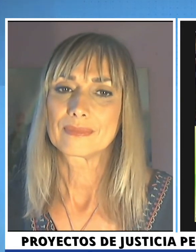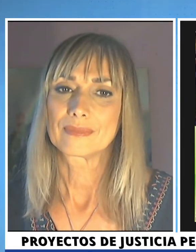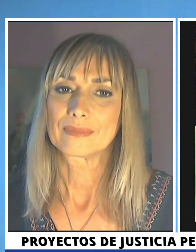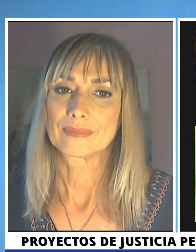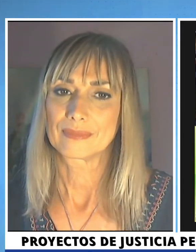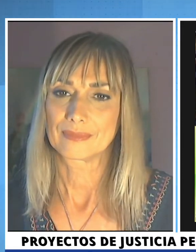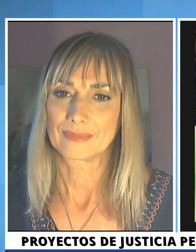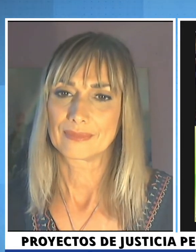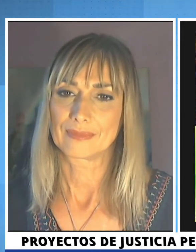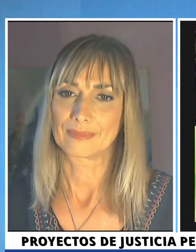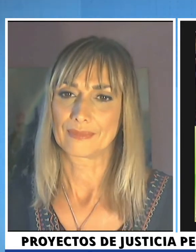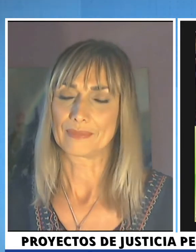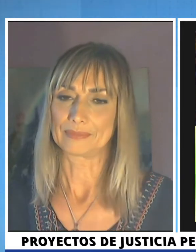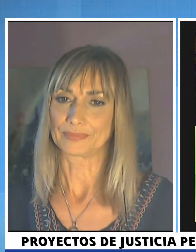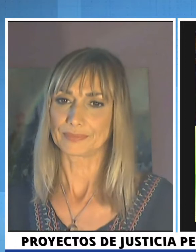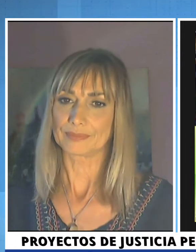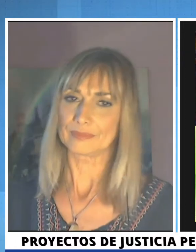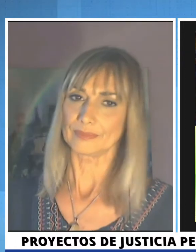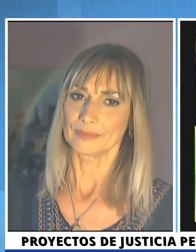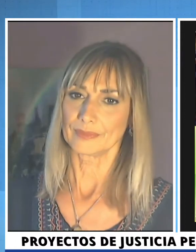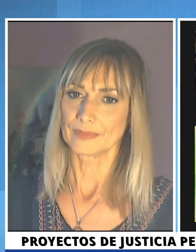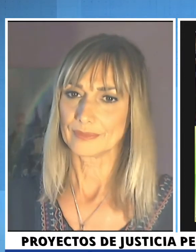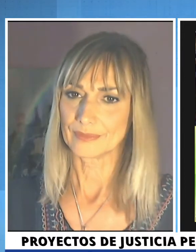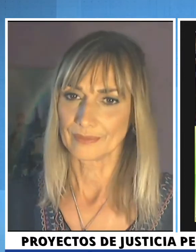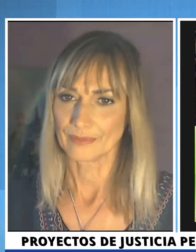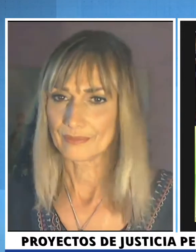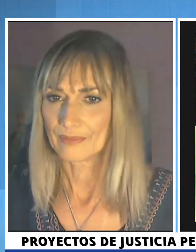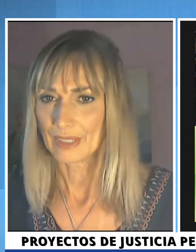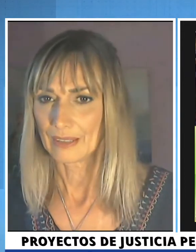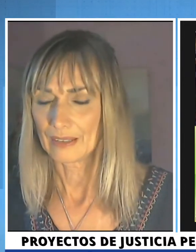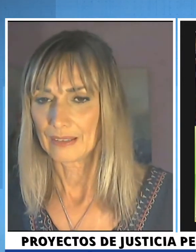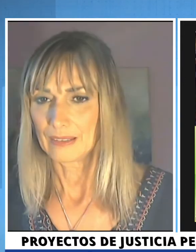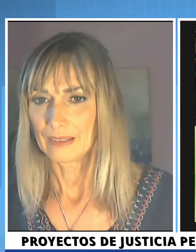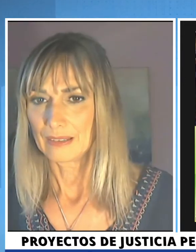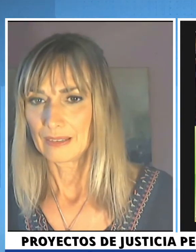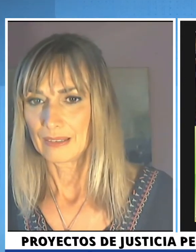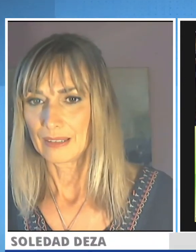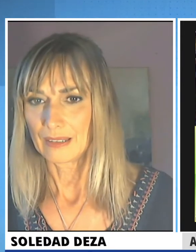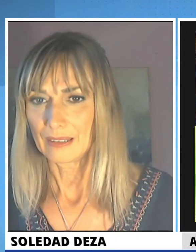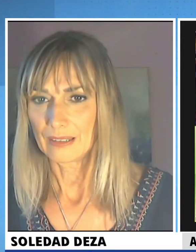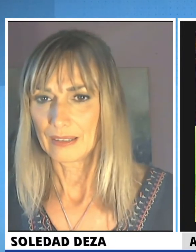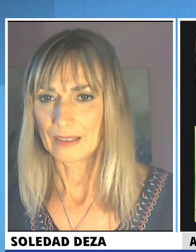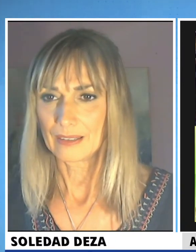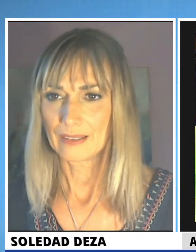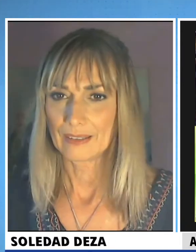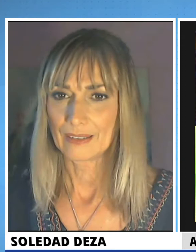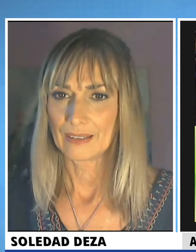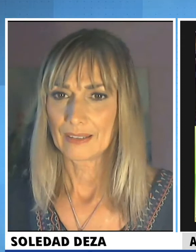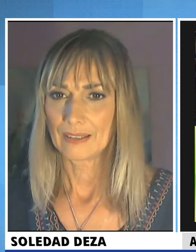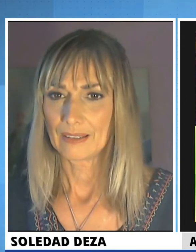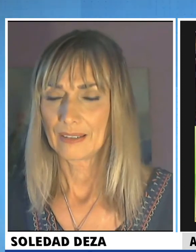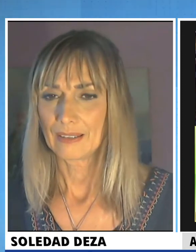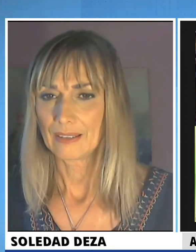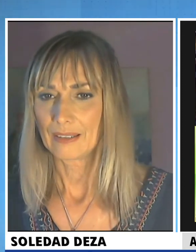iría un poquito más allá y es un problema que estamos teniendo incluso algunos feminismos que se ponen en un lugar de tutelaje o